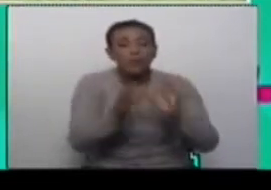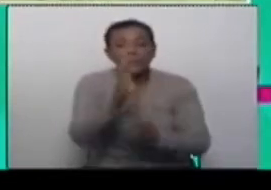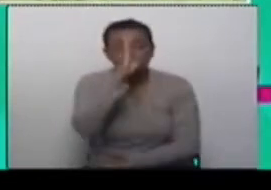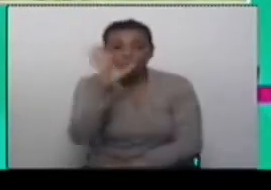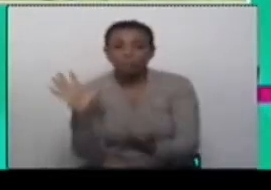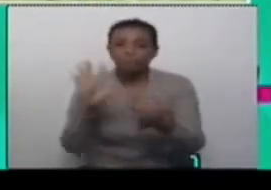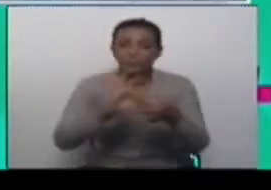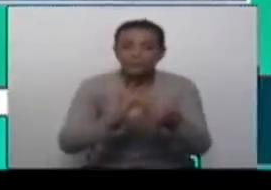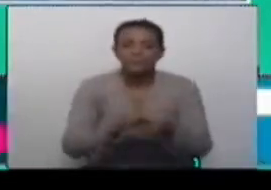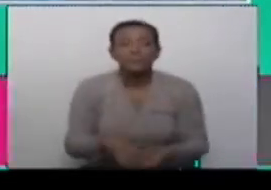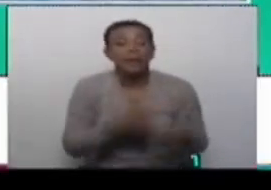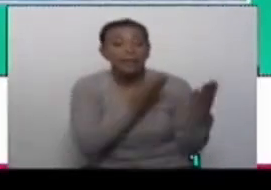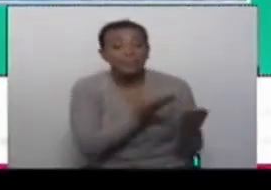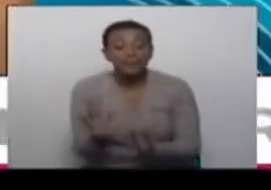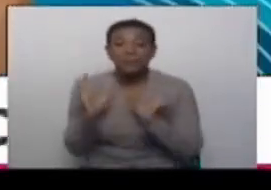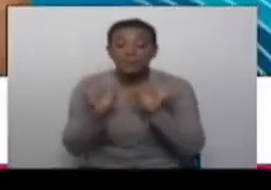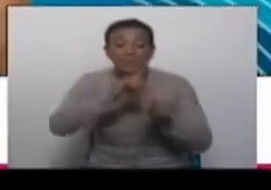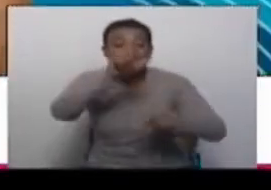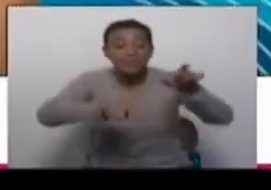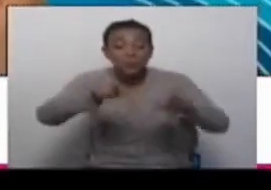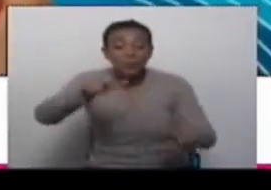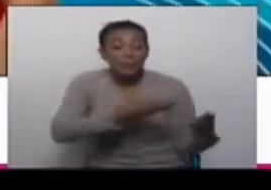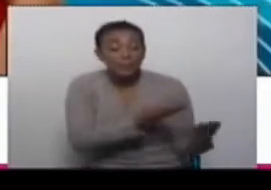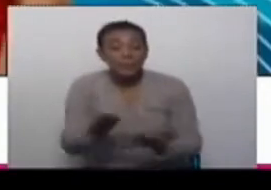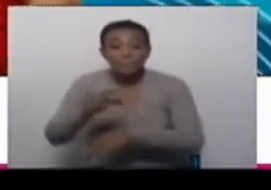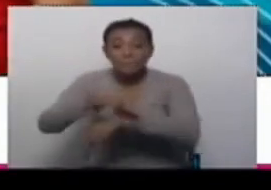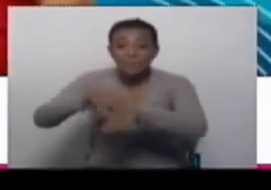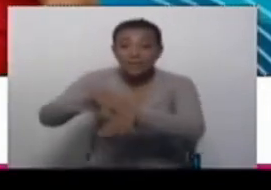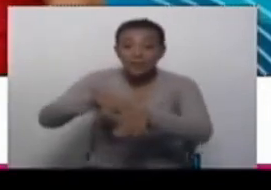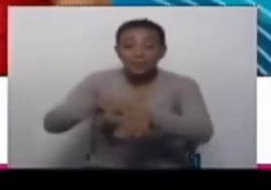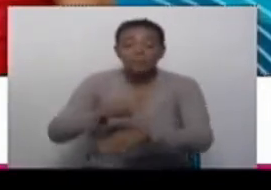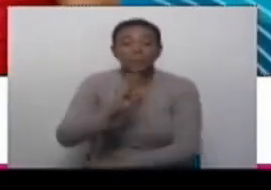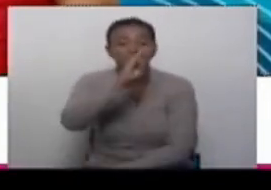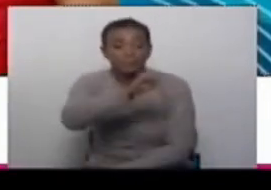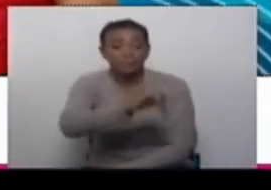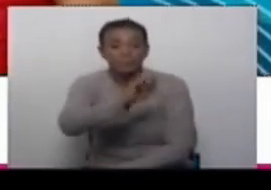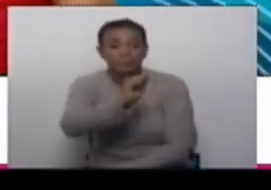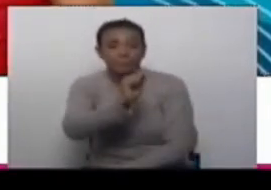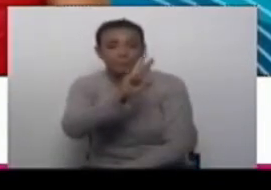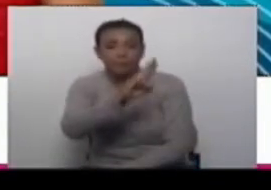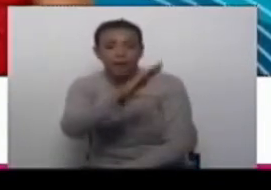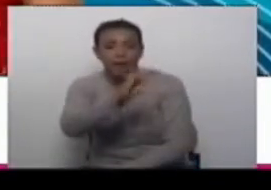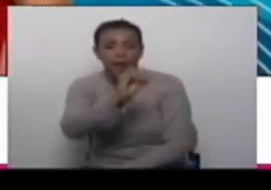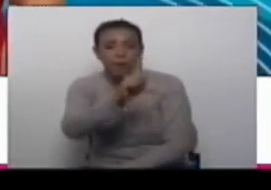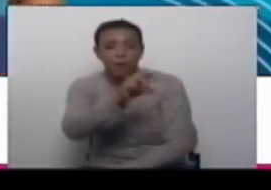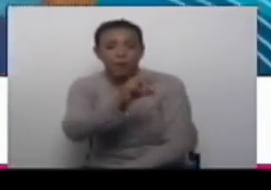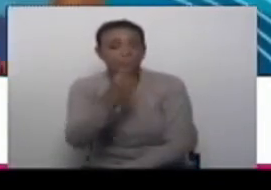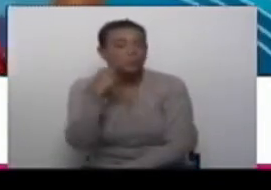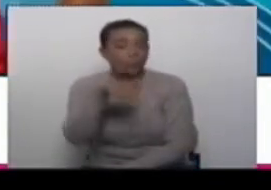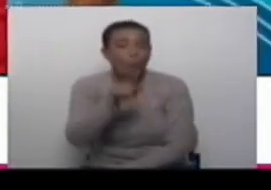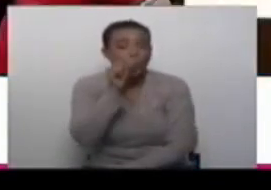Barinas. Y aquí está, tengo invitados especiales a el ministro Marcos Torres. ¡Que pase